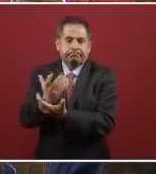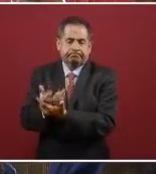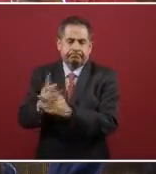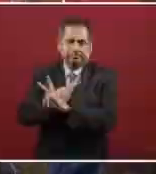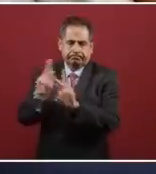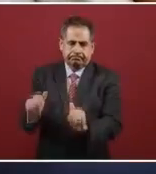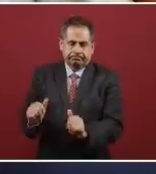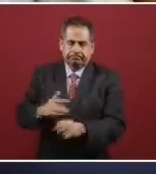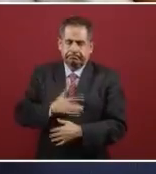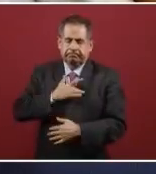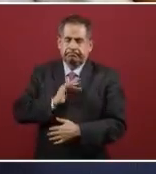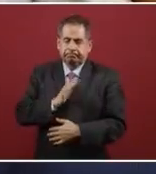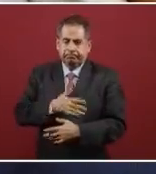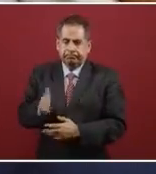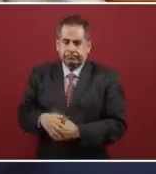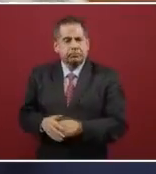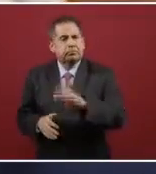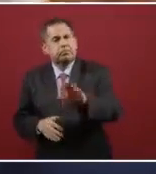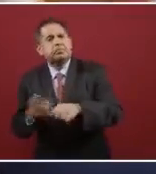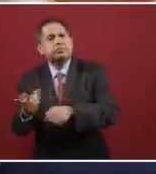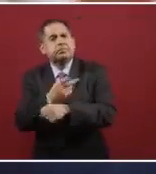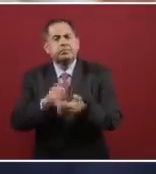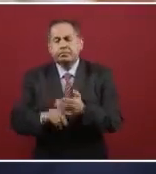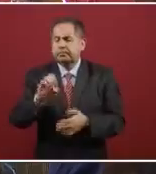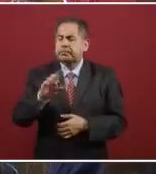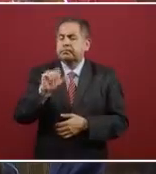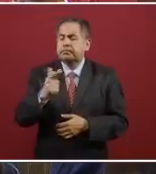recuerdo. ¿Qué cree que pasó con la maestra Elba Ester Gordillo y su caso?